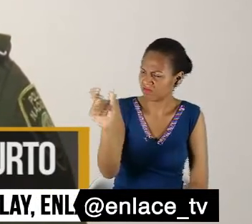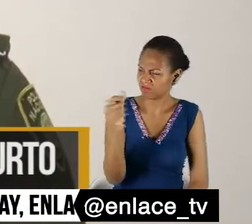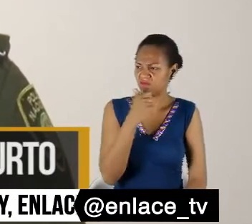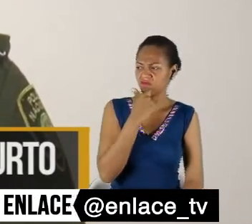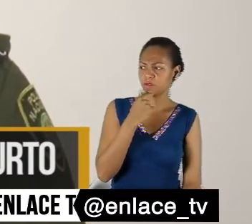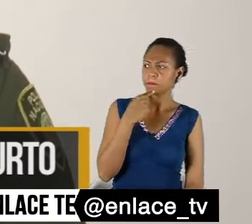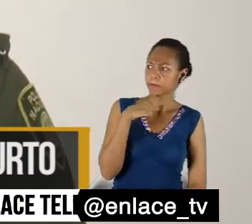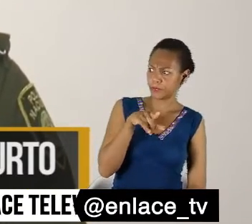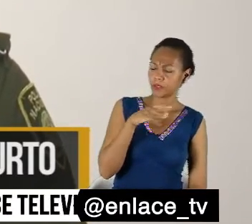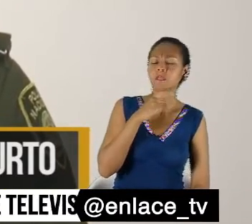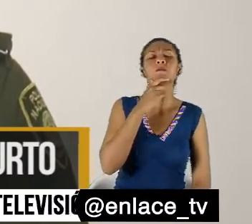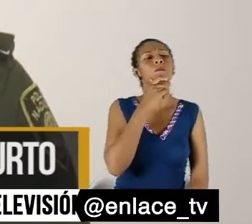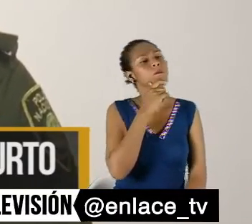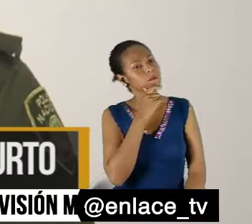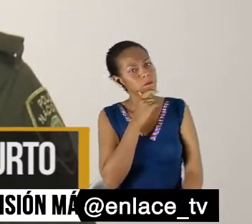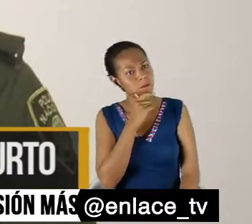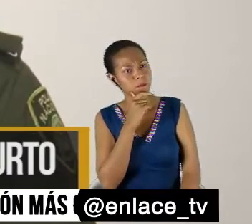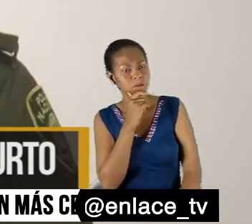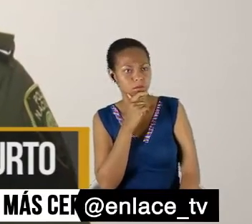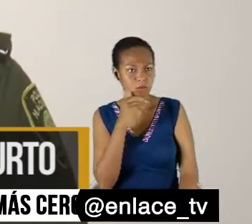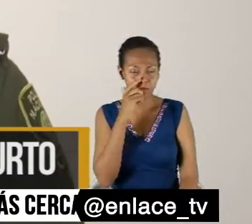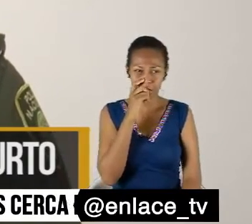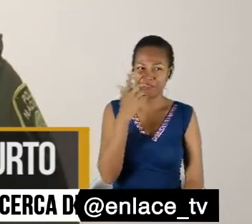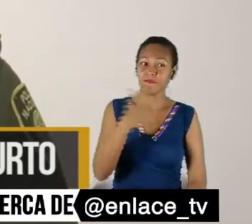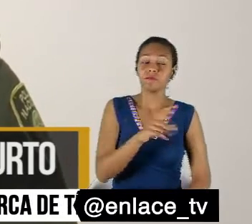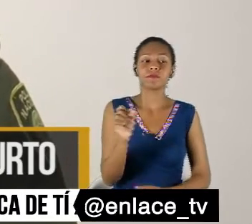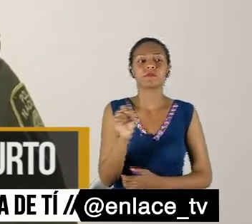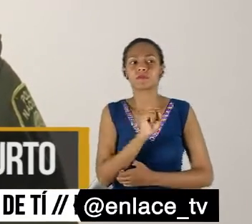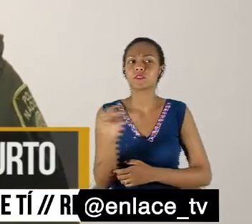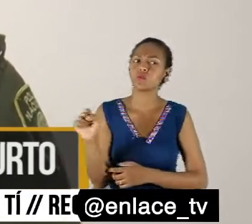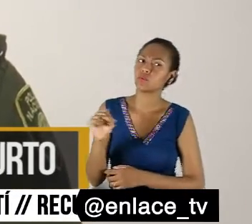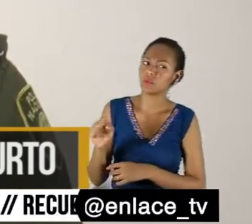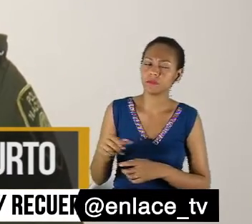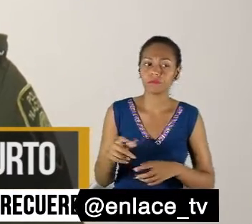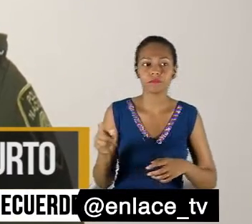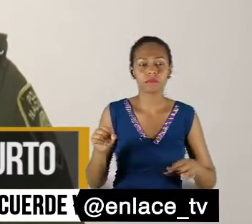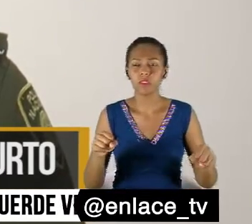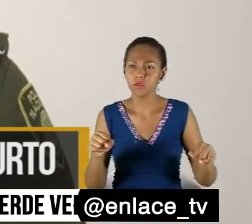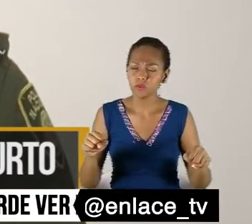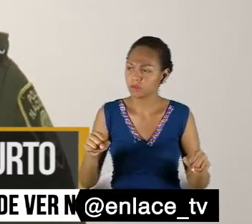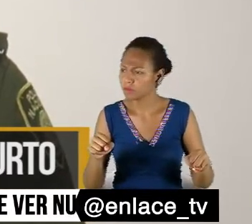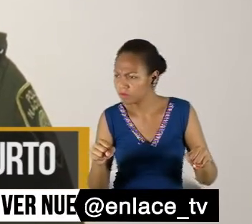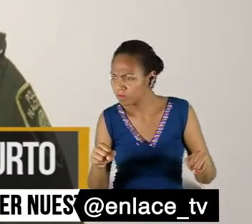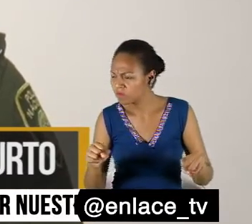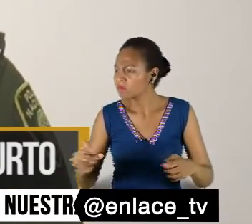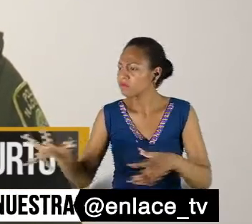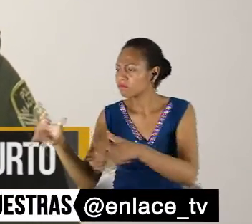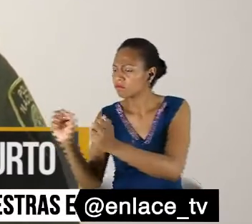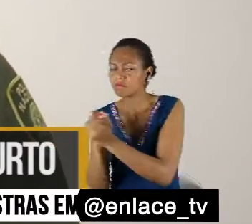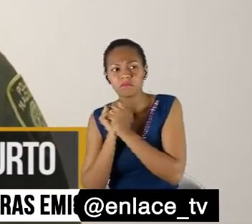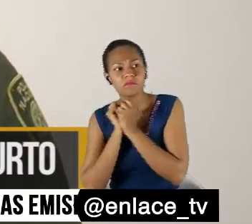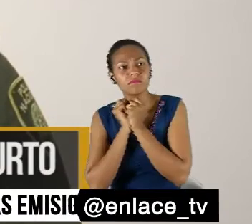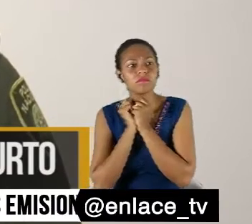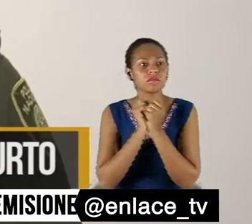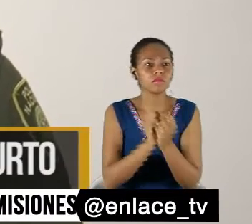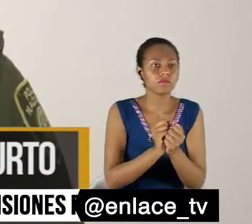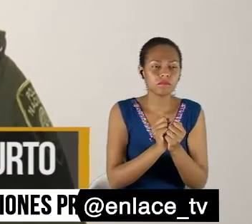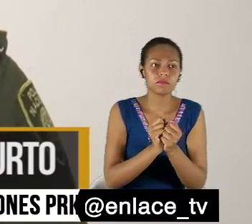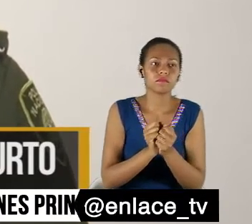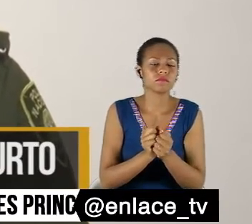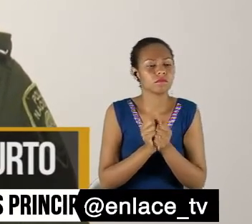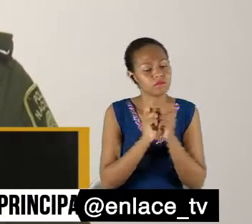Allí rápidamente pues acude la patrulla del cuadrante, aprende a estas personas y verifica sus